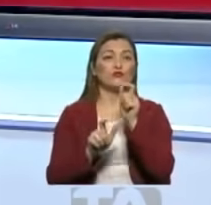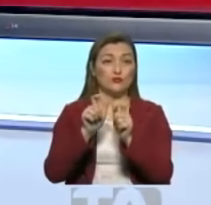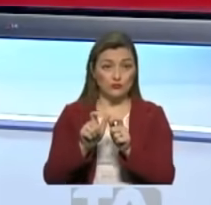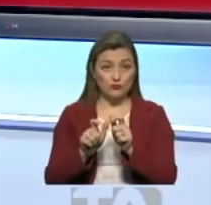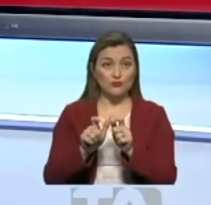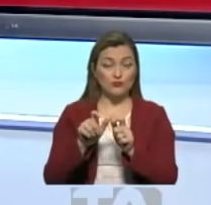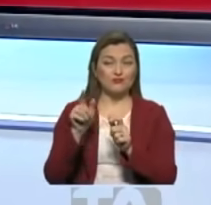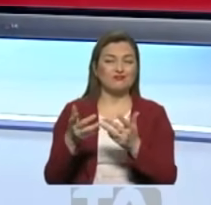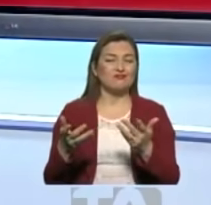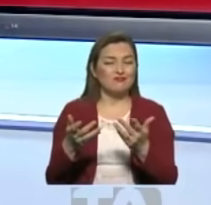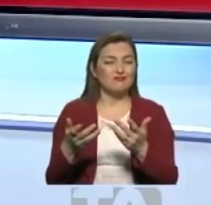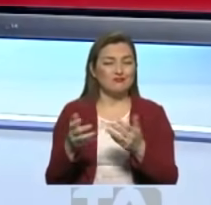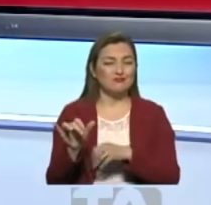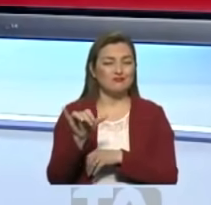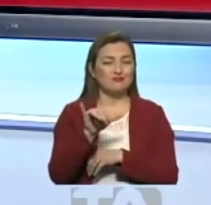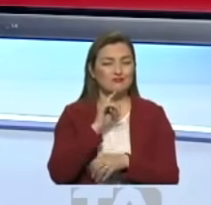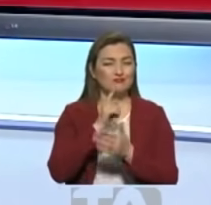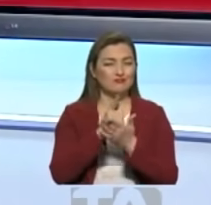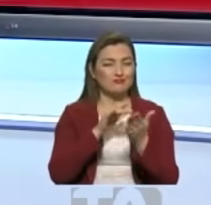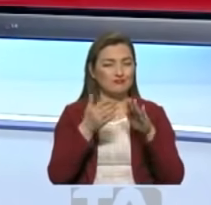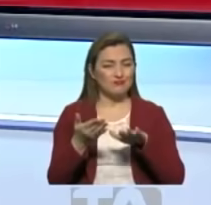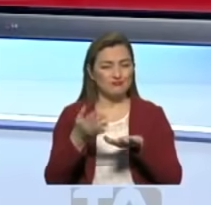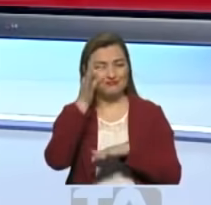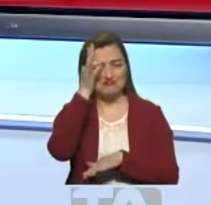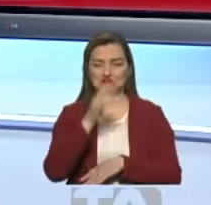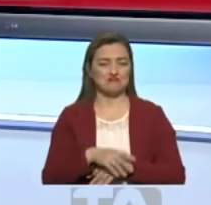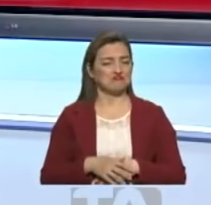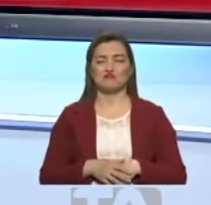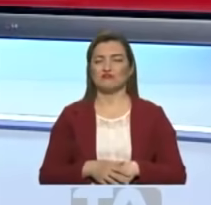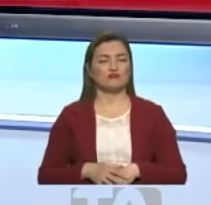pero esa cifra ni siquiera alcanza la realidad de fallecidos en hospitales.